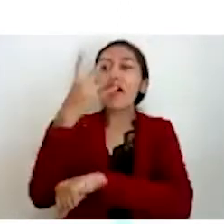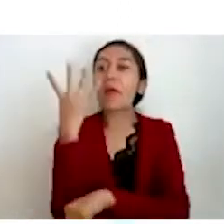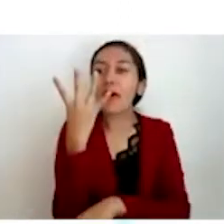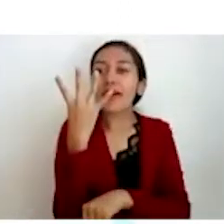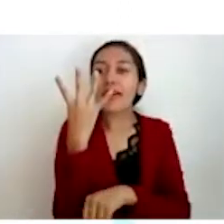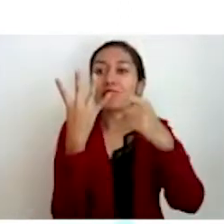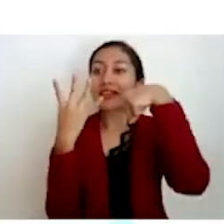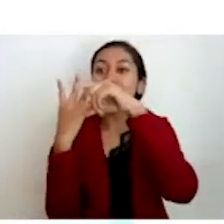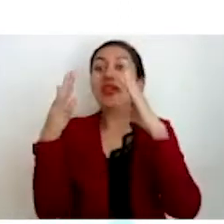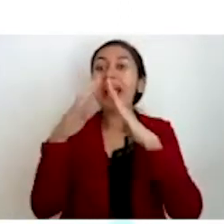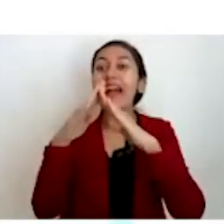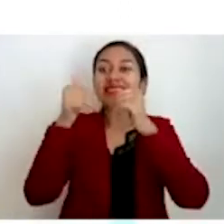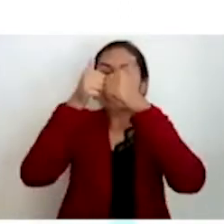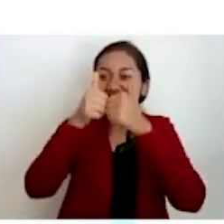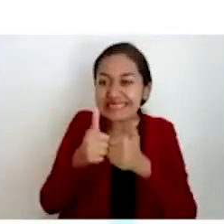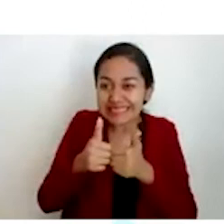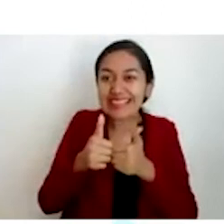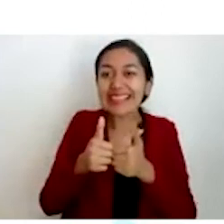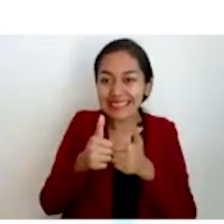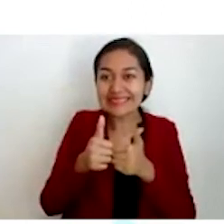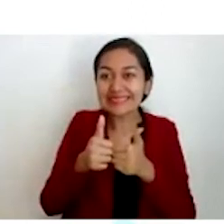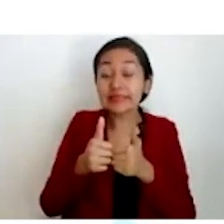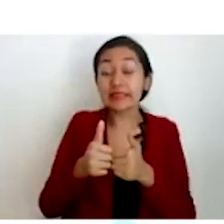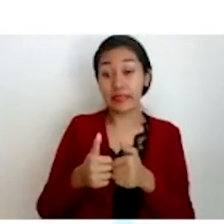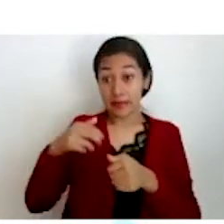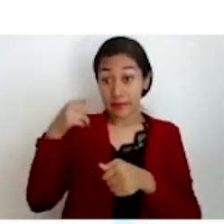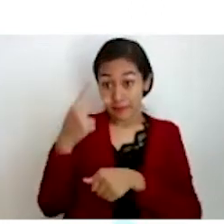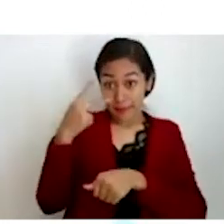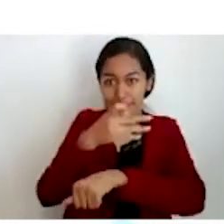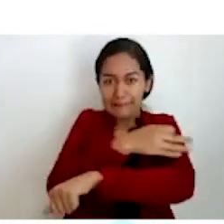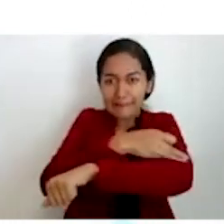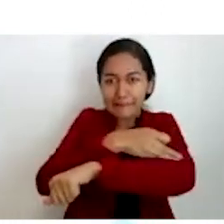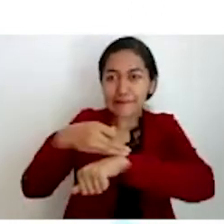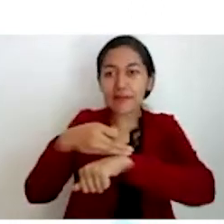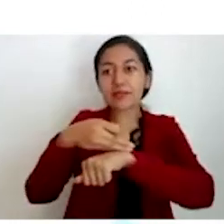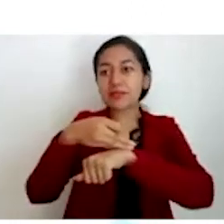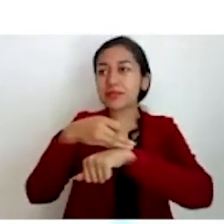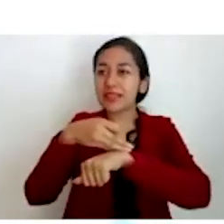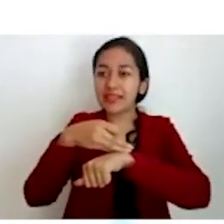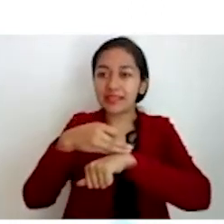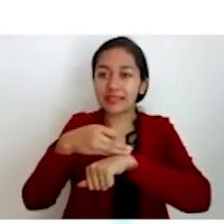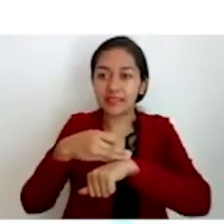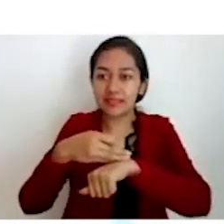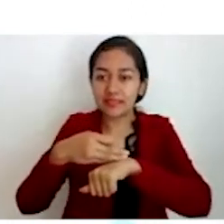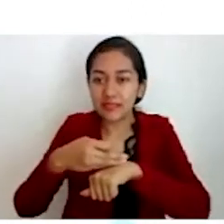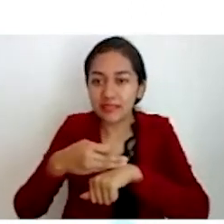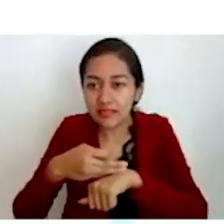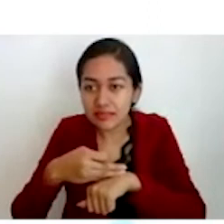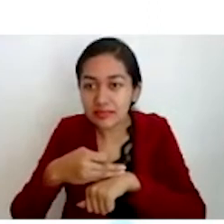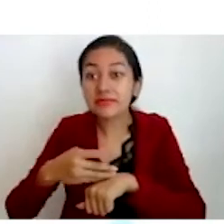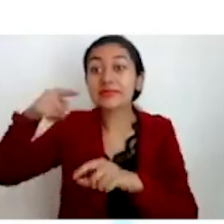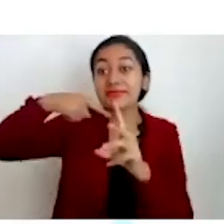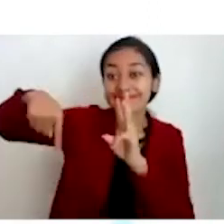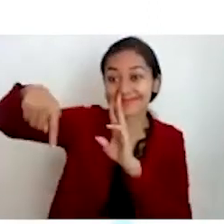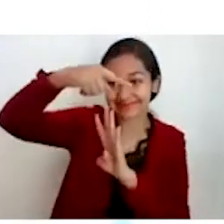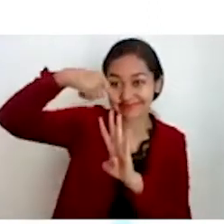durante 18 años impone a su familia Gabriel Lima, en el papel de Claudio Brook, el protagonista del